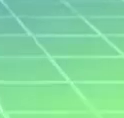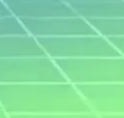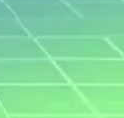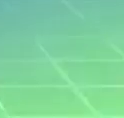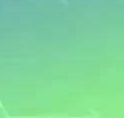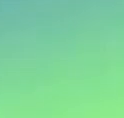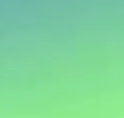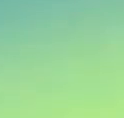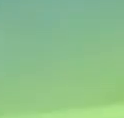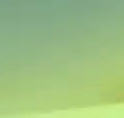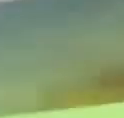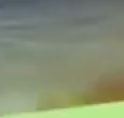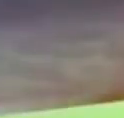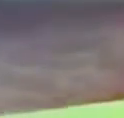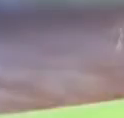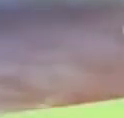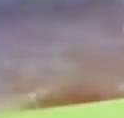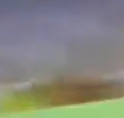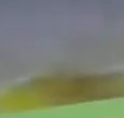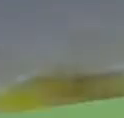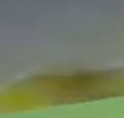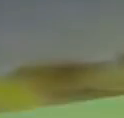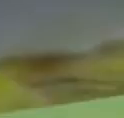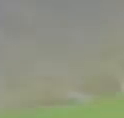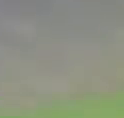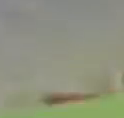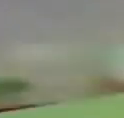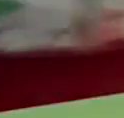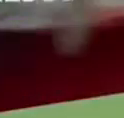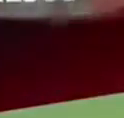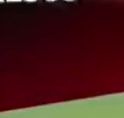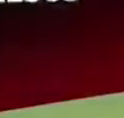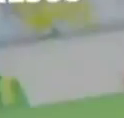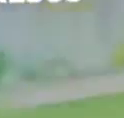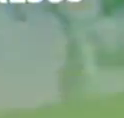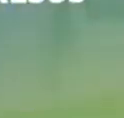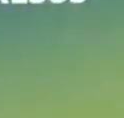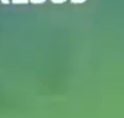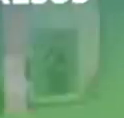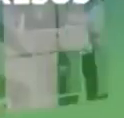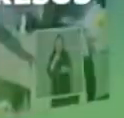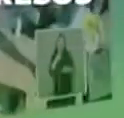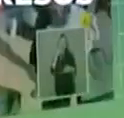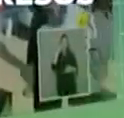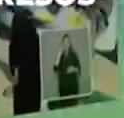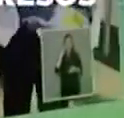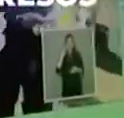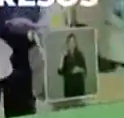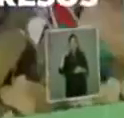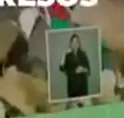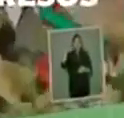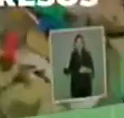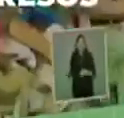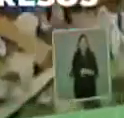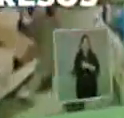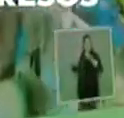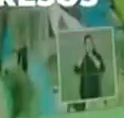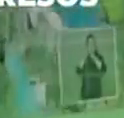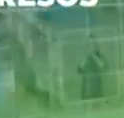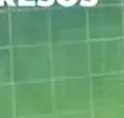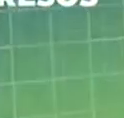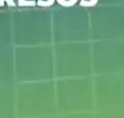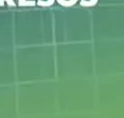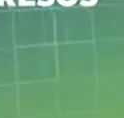van a trabajar con ustedes. Cuéntanos más de este tipo de papel, porque en la presentación lo decíamos, tiene algunas características especiales que lo hacen